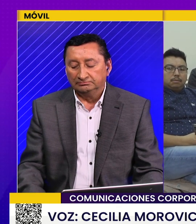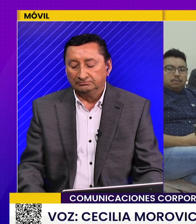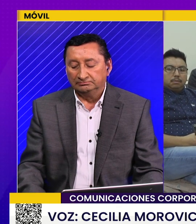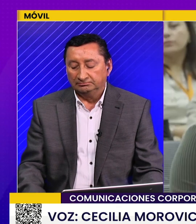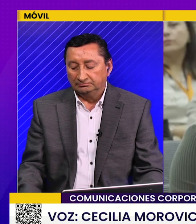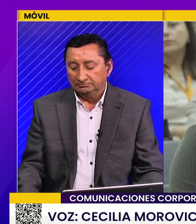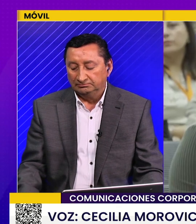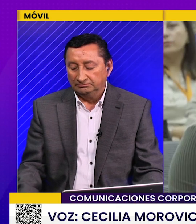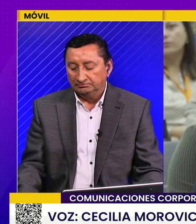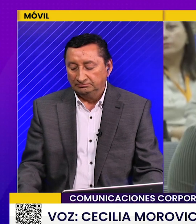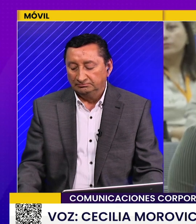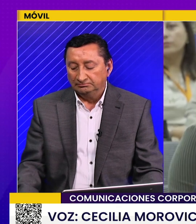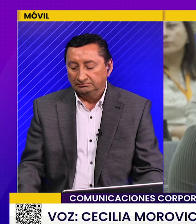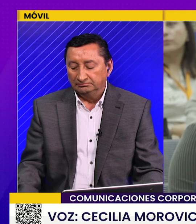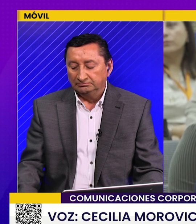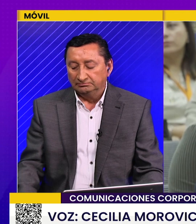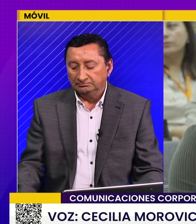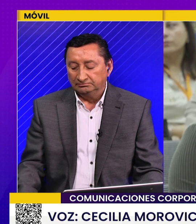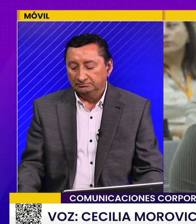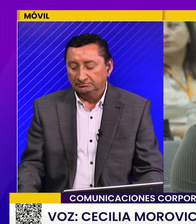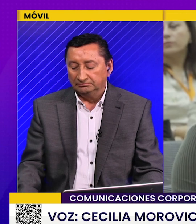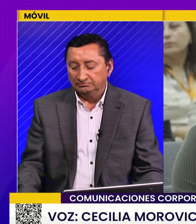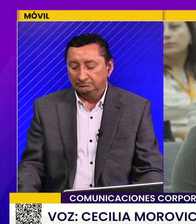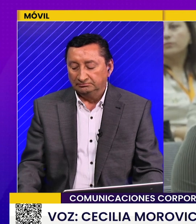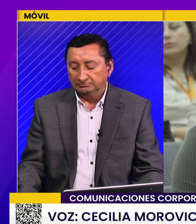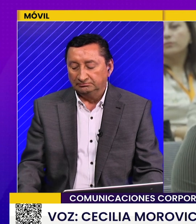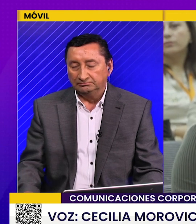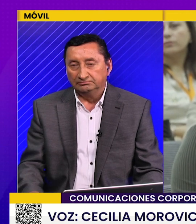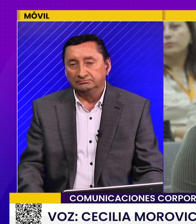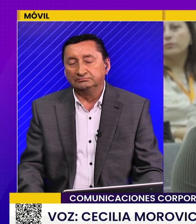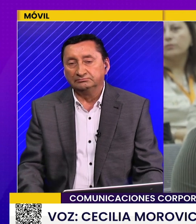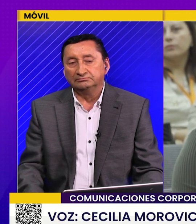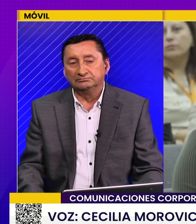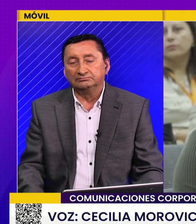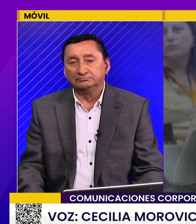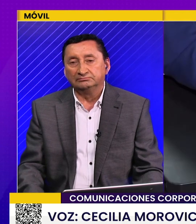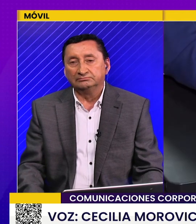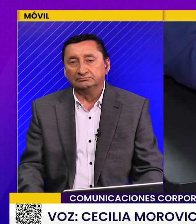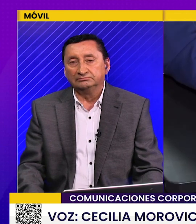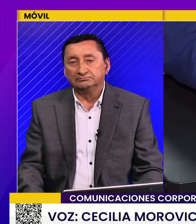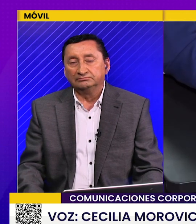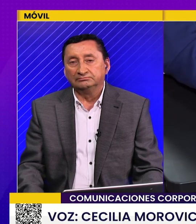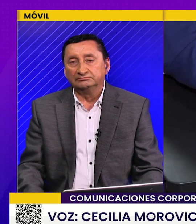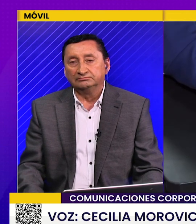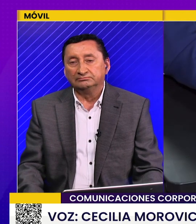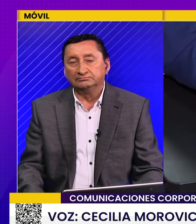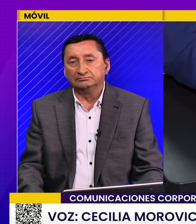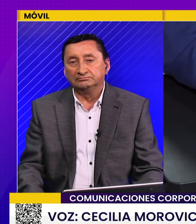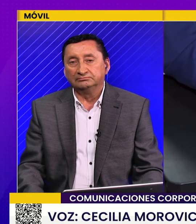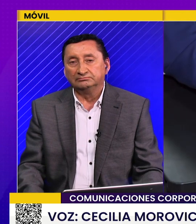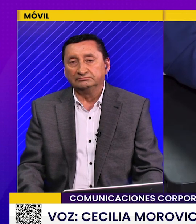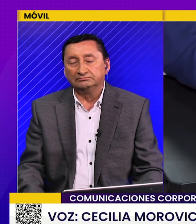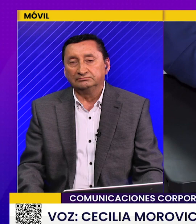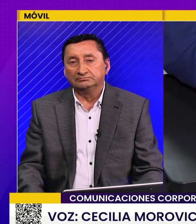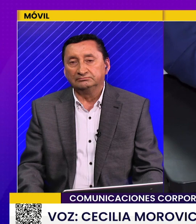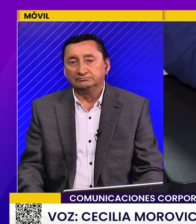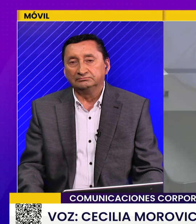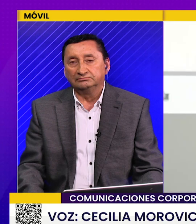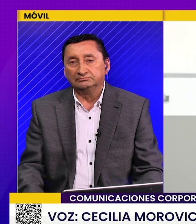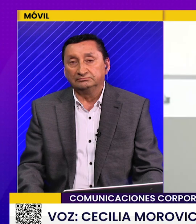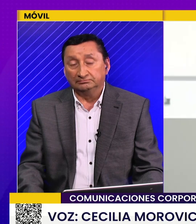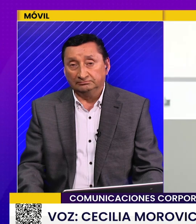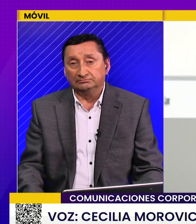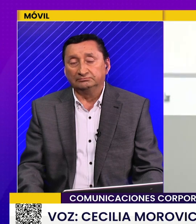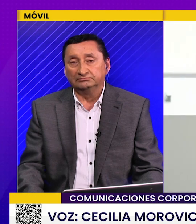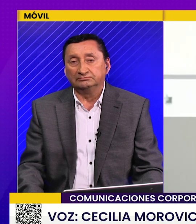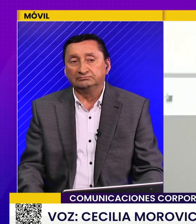a tener discapacidad, y ahí se mezcla con salud en el sentido de que no siempre hay otras, sobre todo un especialista,